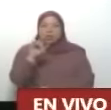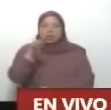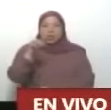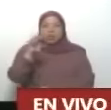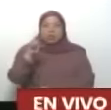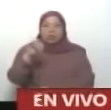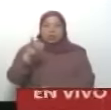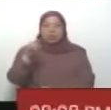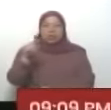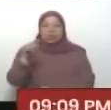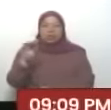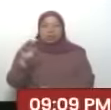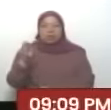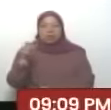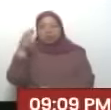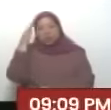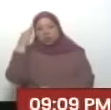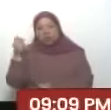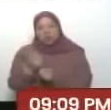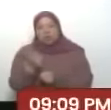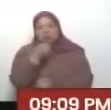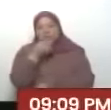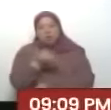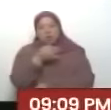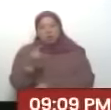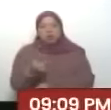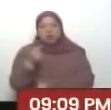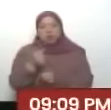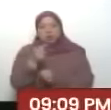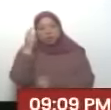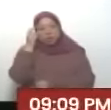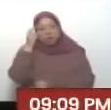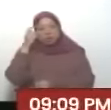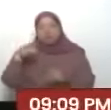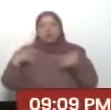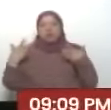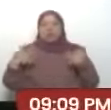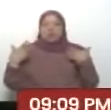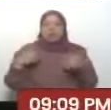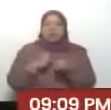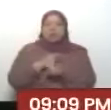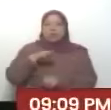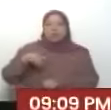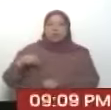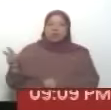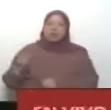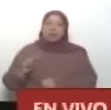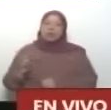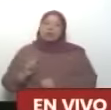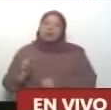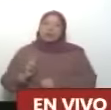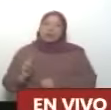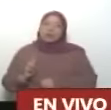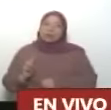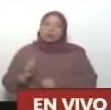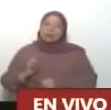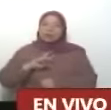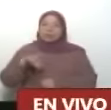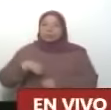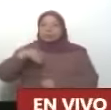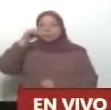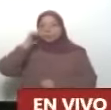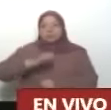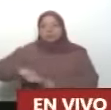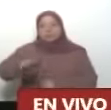Chachati. Así es, presidente. Bueno, en primer lugar, un día de júbilo para todo nuestro país y por supuesto para nuestros